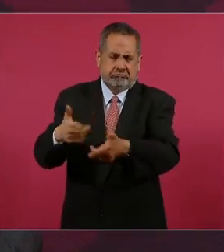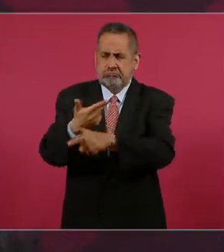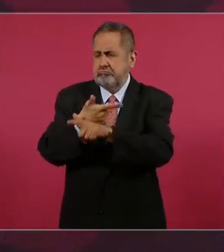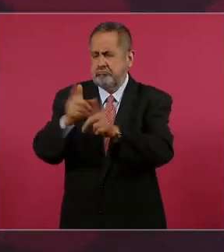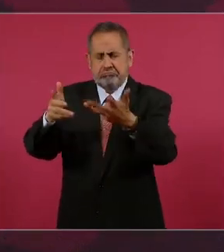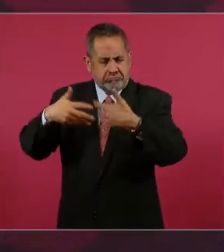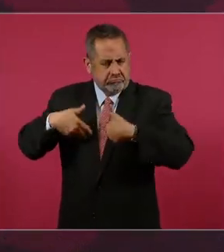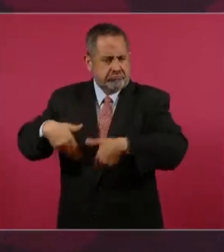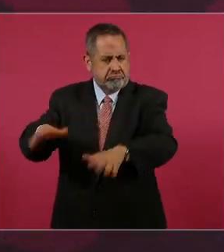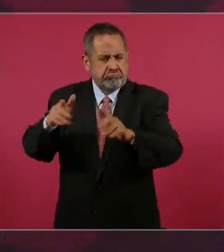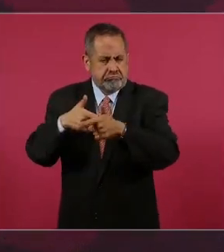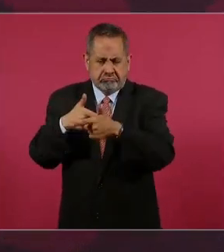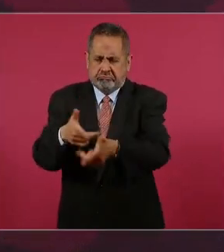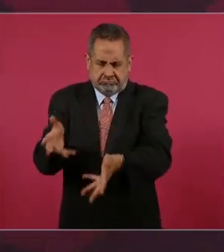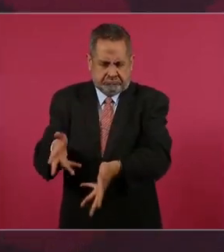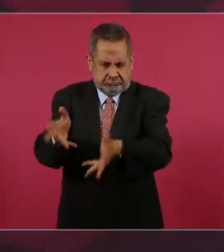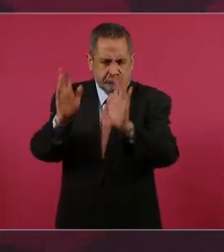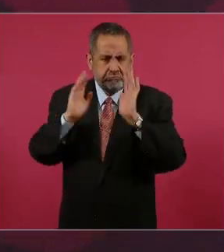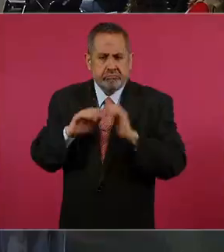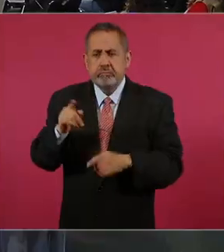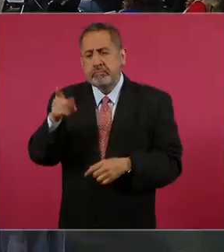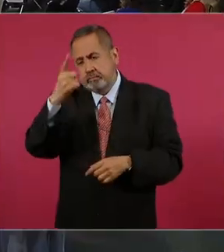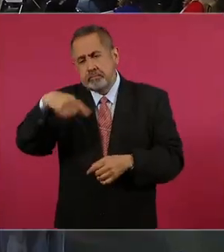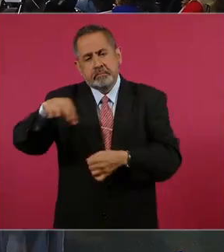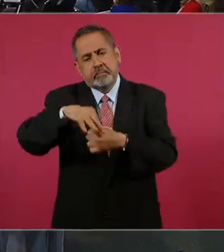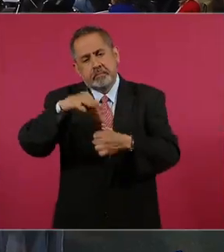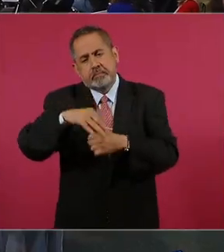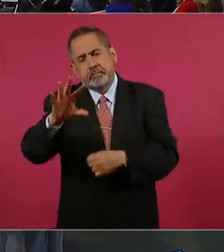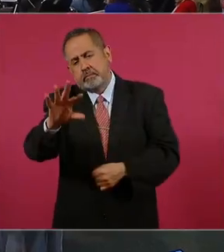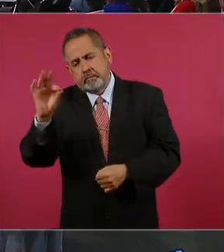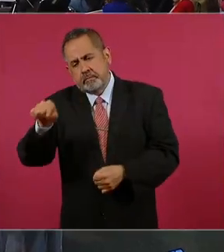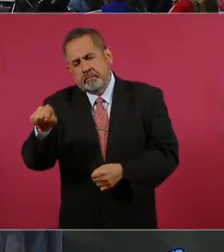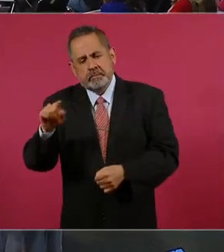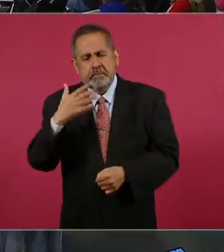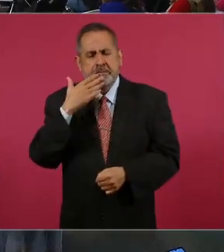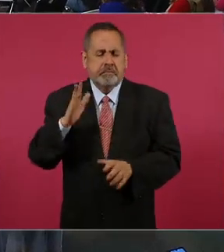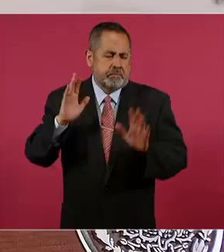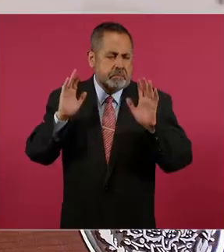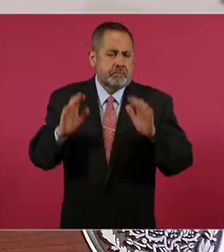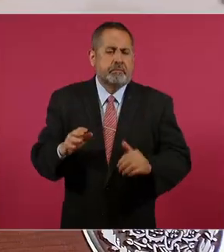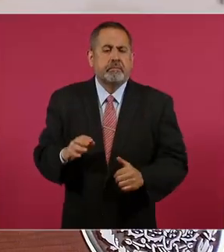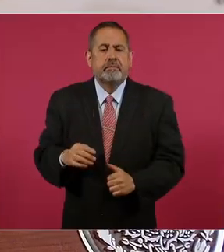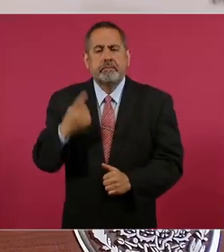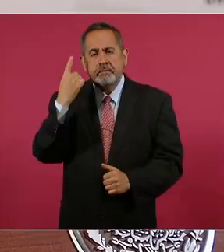libres para eso se les eligió para